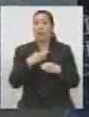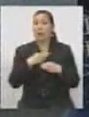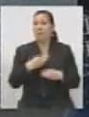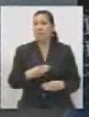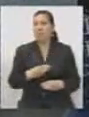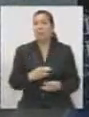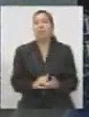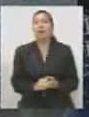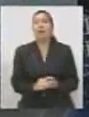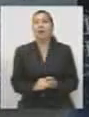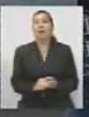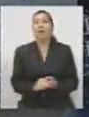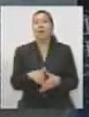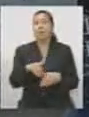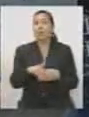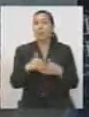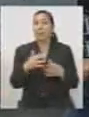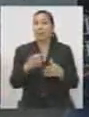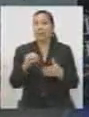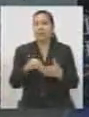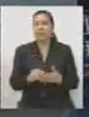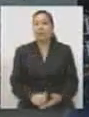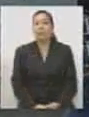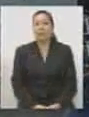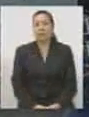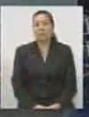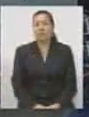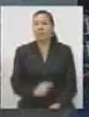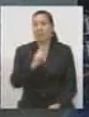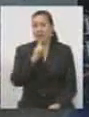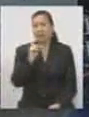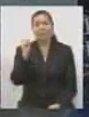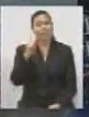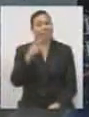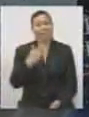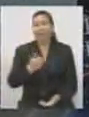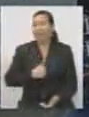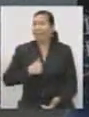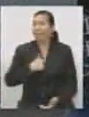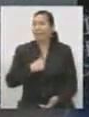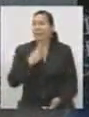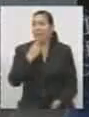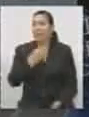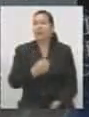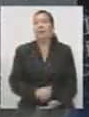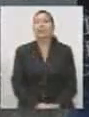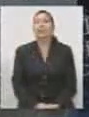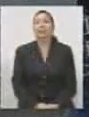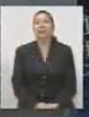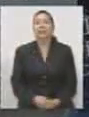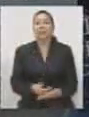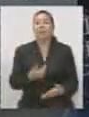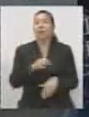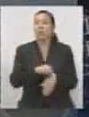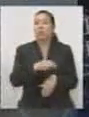miembros, de los 5 candidatos ya? Mira, es una situación sumamente incómoda. Yo soy congresista de la República, he sido